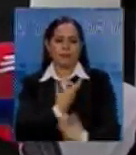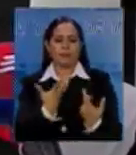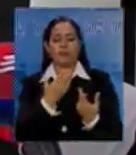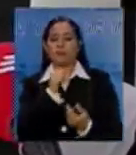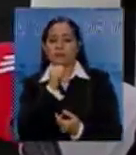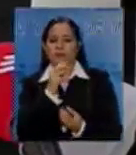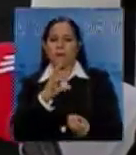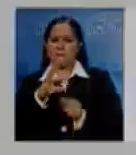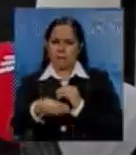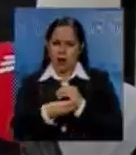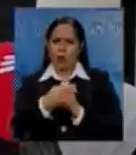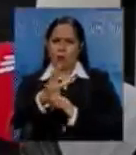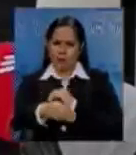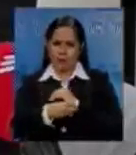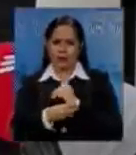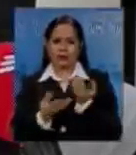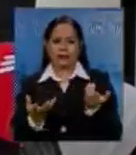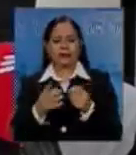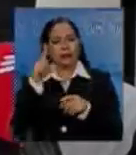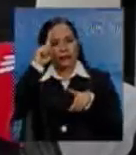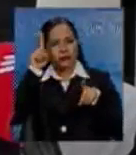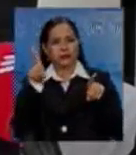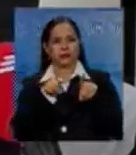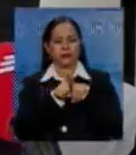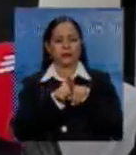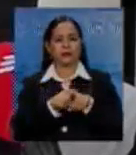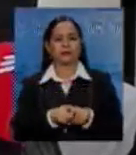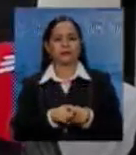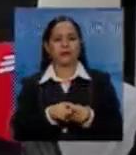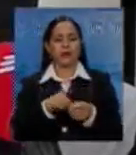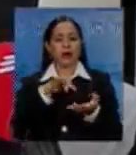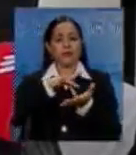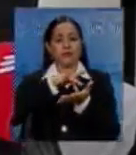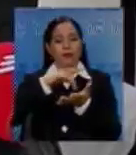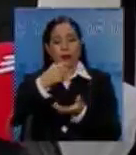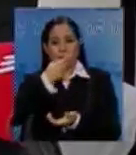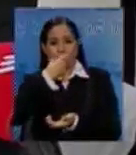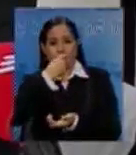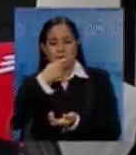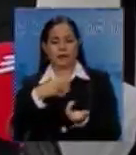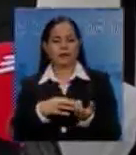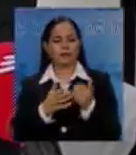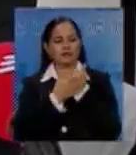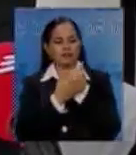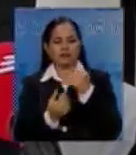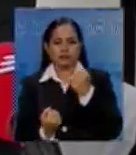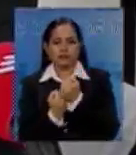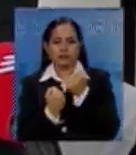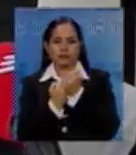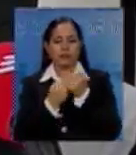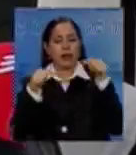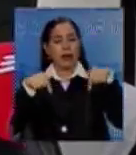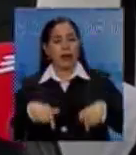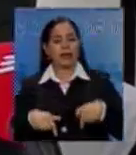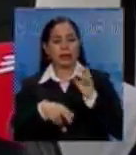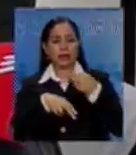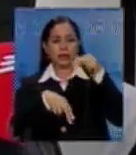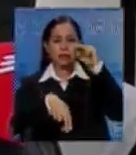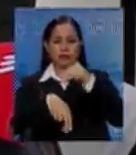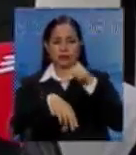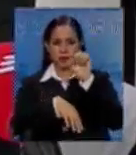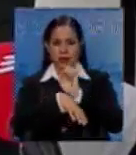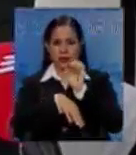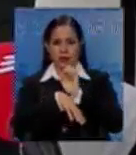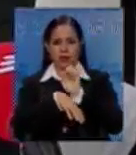tecnológicos. Esa es una de los convenios que tienen Pharma con Sinopharm para ayudar a la industria farmacéutica nacional a desarrollar nuevas